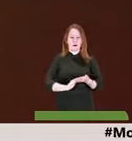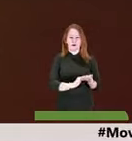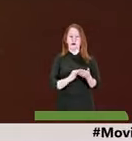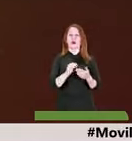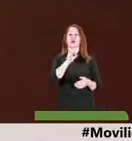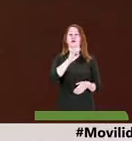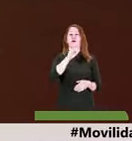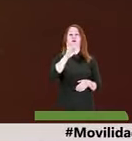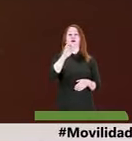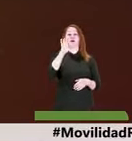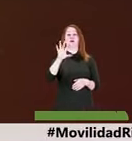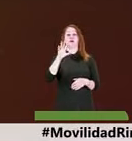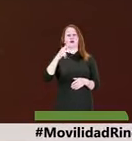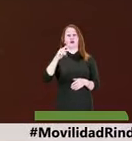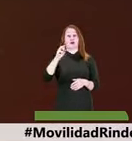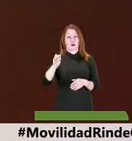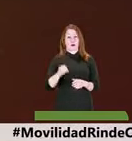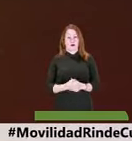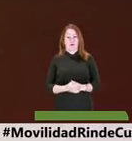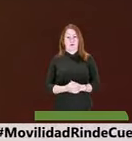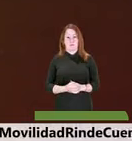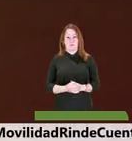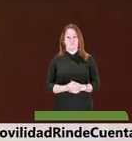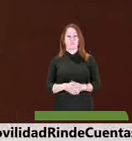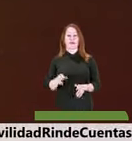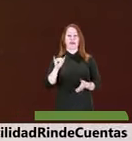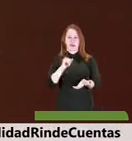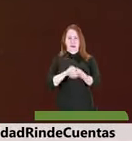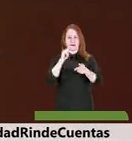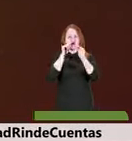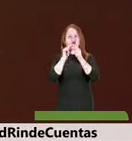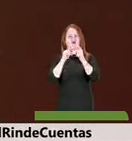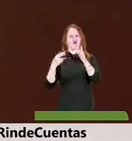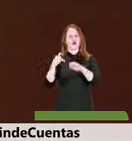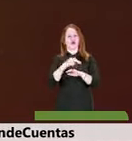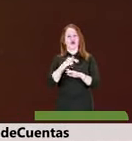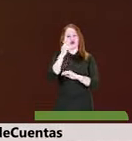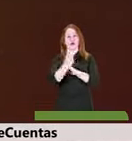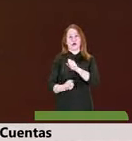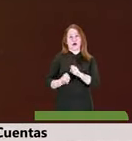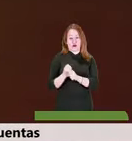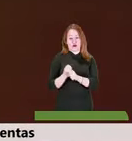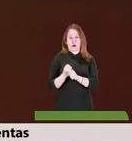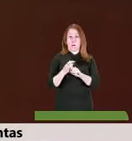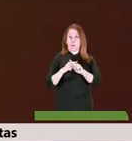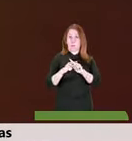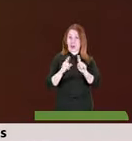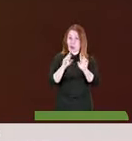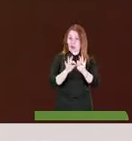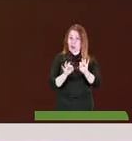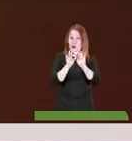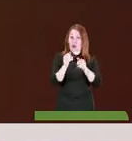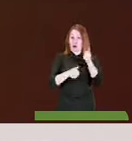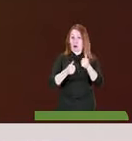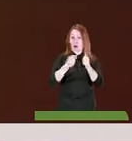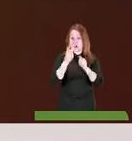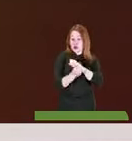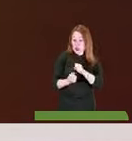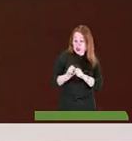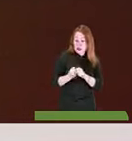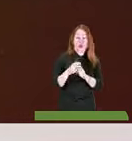395 kilómetros carril. Esa fue nuestra meta durante esos dos años. Pero lo importante no es lo que pasó en esos dos años, sino lo que